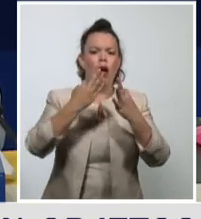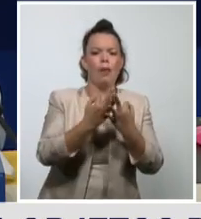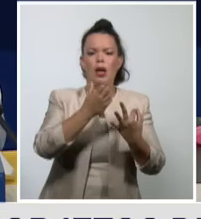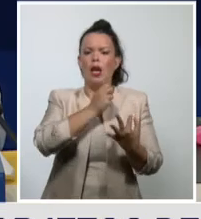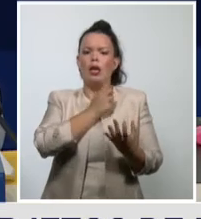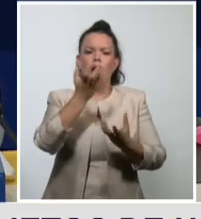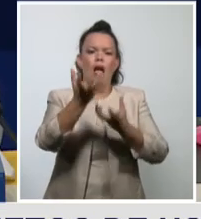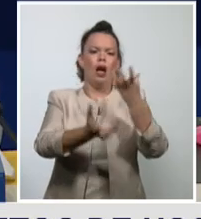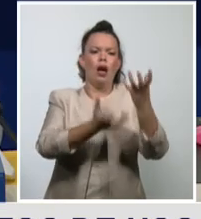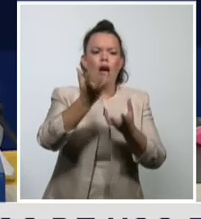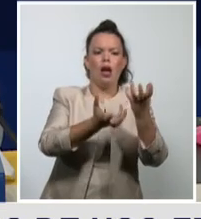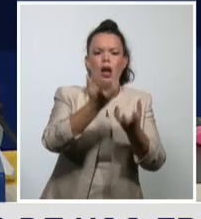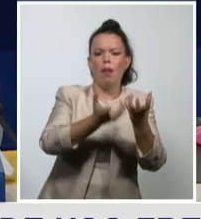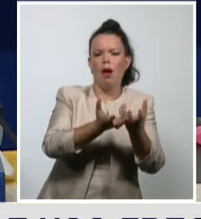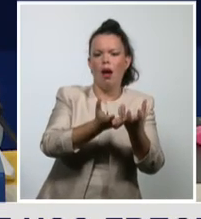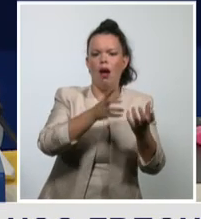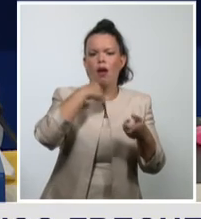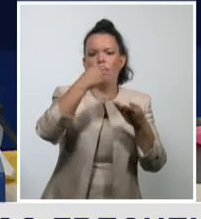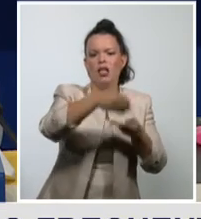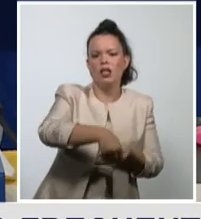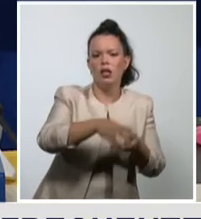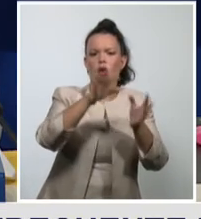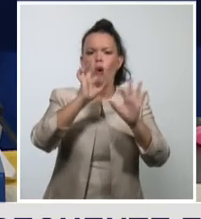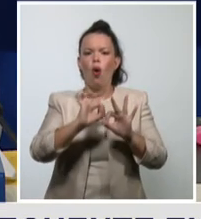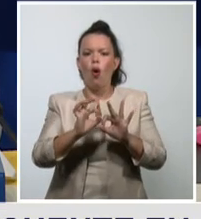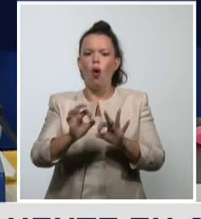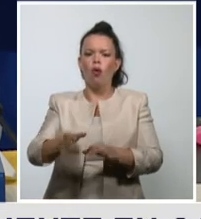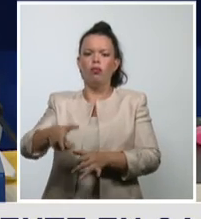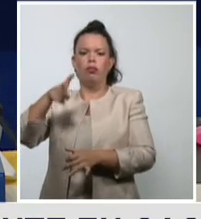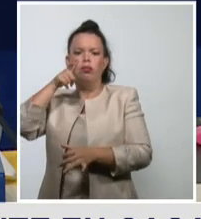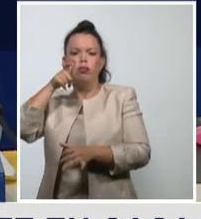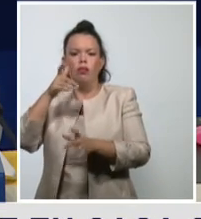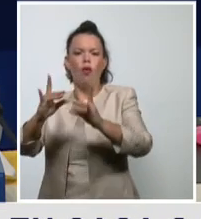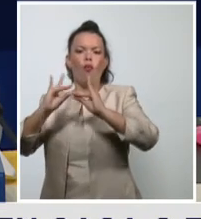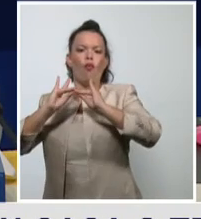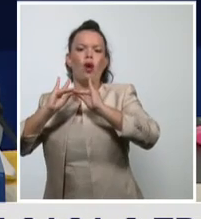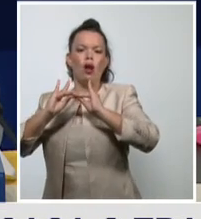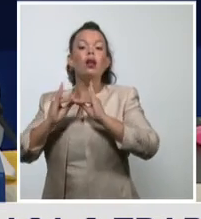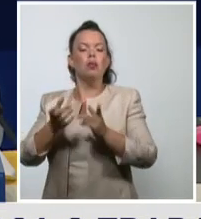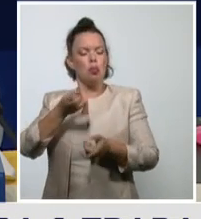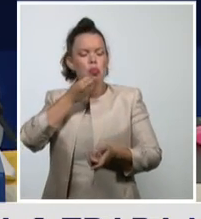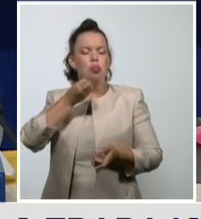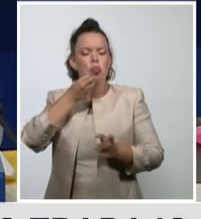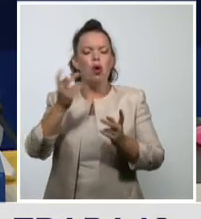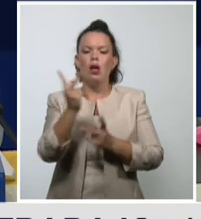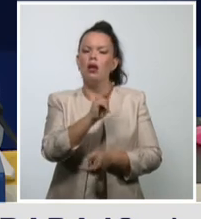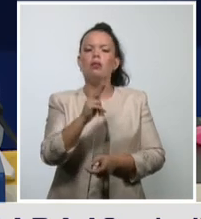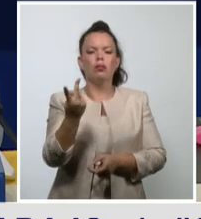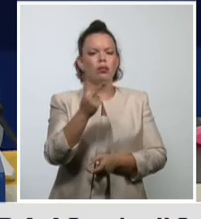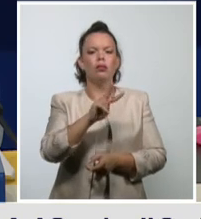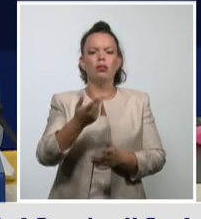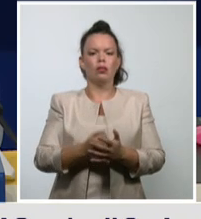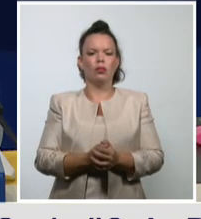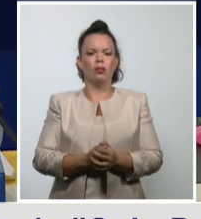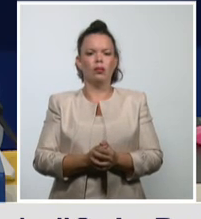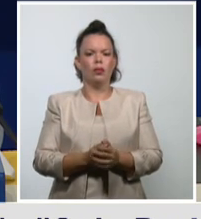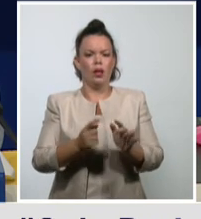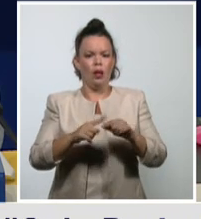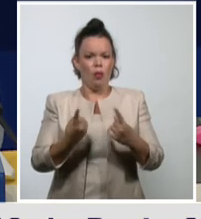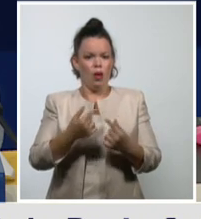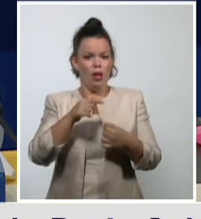aspectos de decisión de la familia. Pero no está prohibido